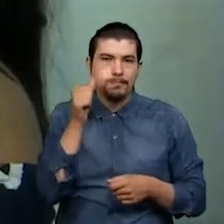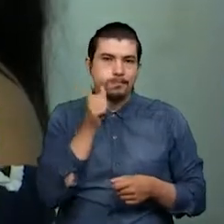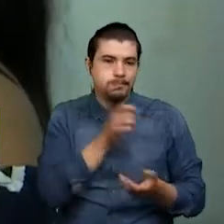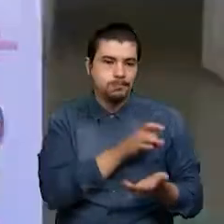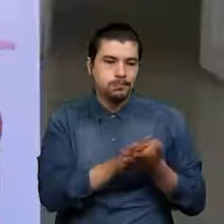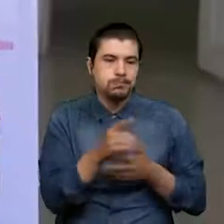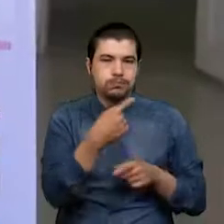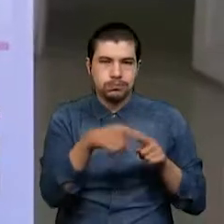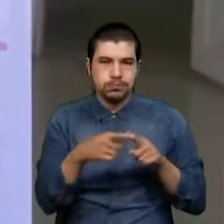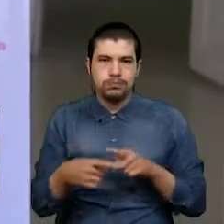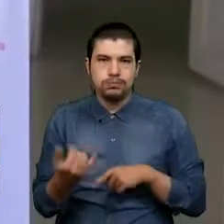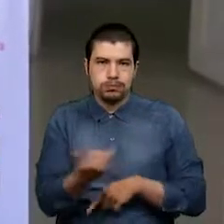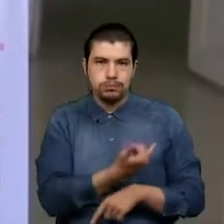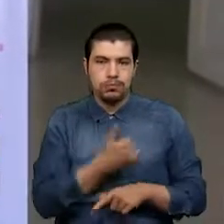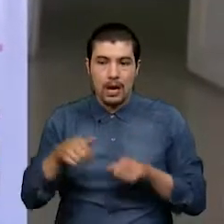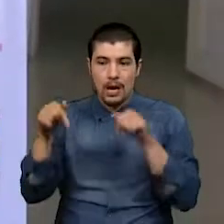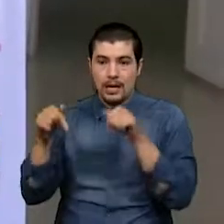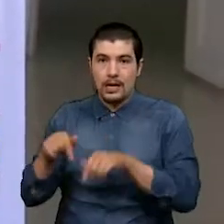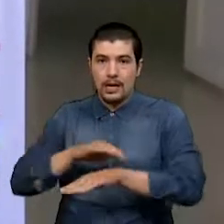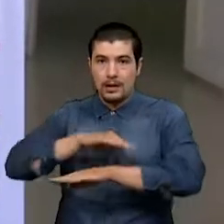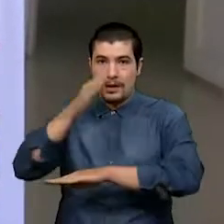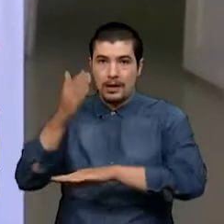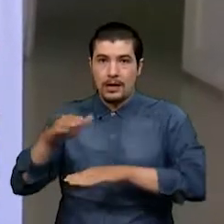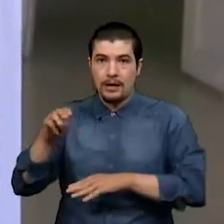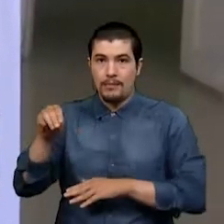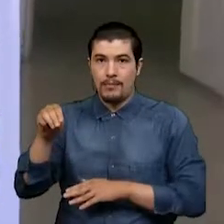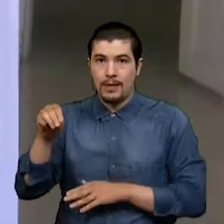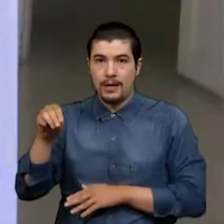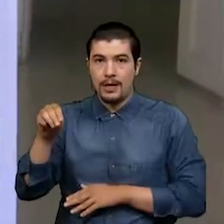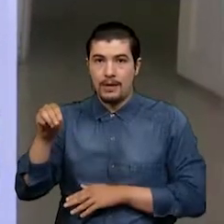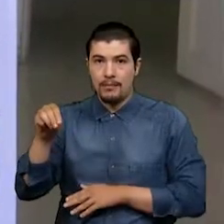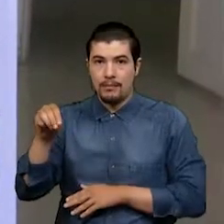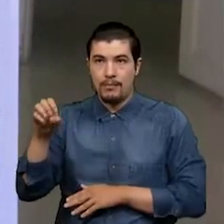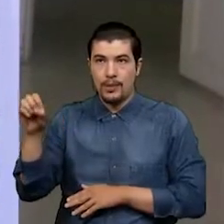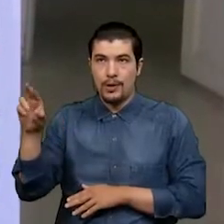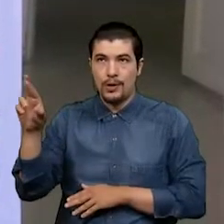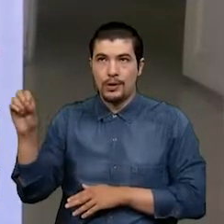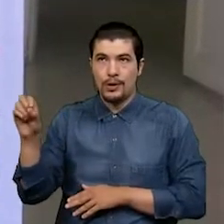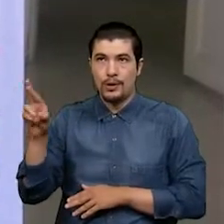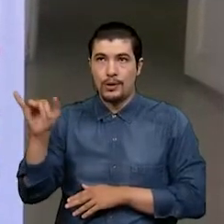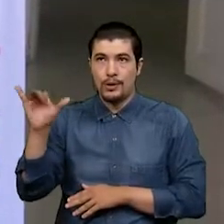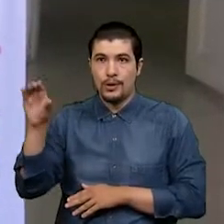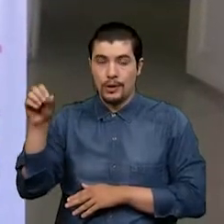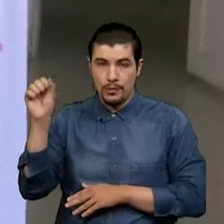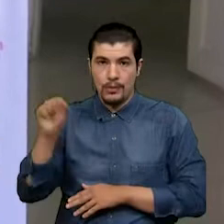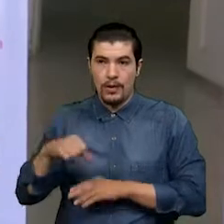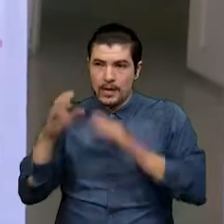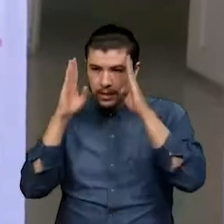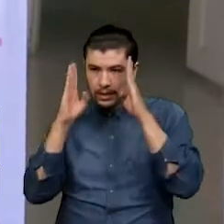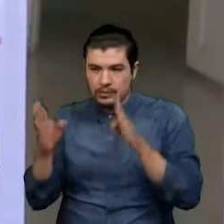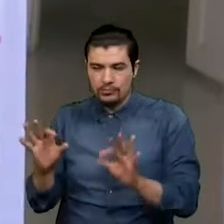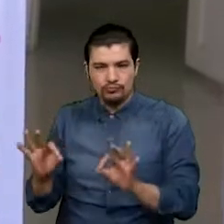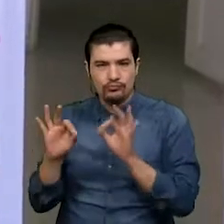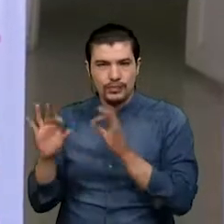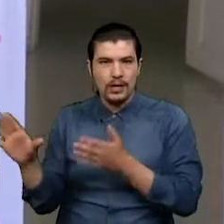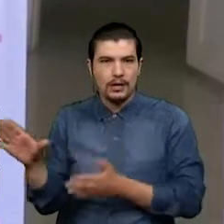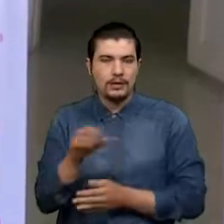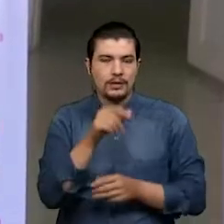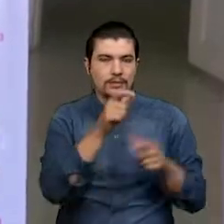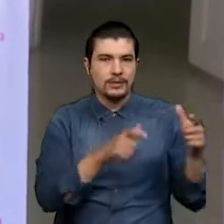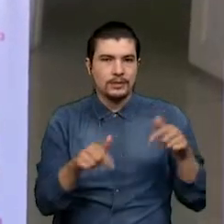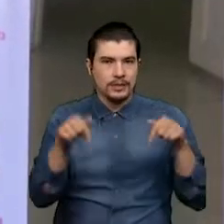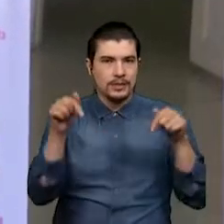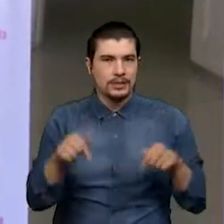ese centro de salud de morrorrico representa poder atender de manera adecuada confortable a todos nuestros usuarios